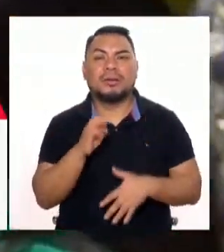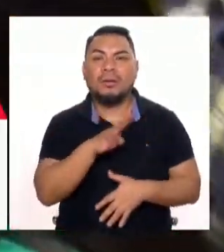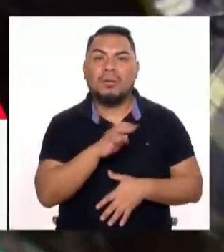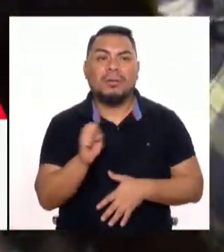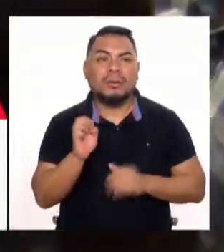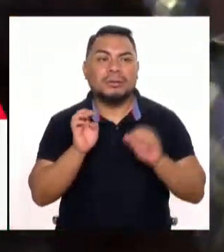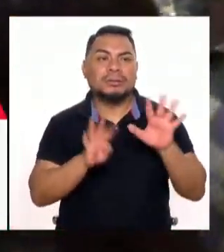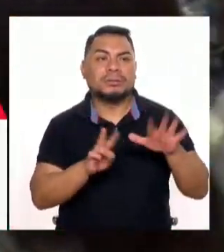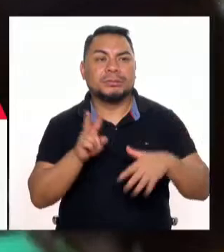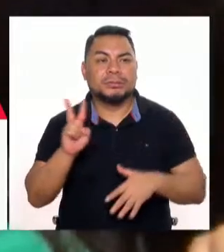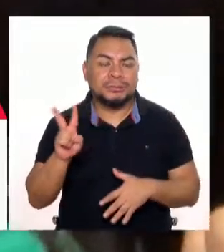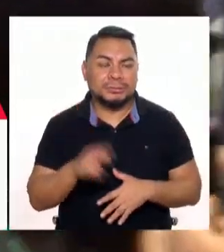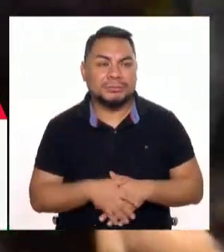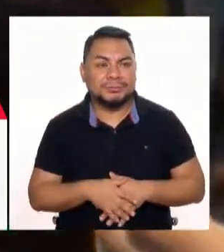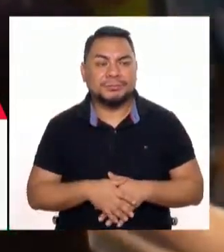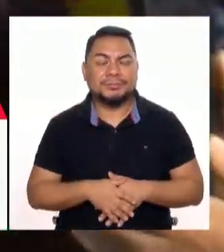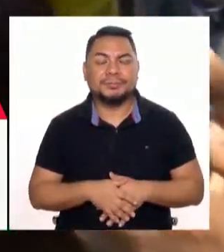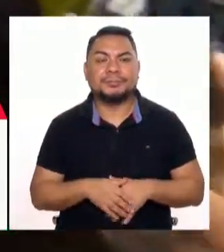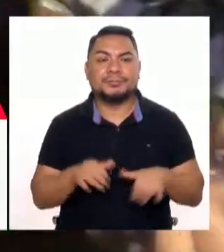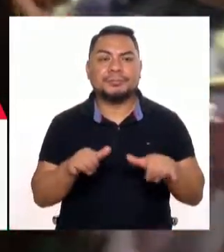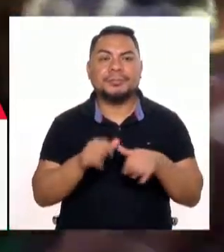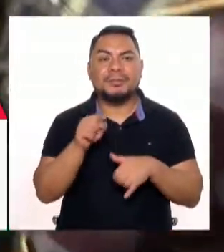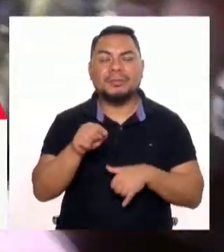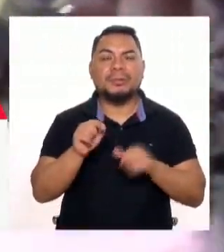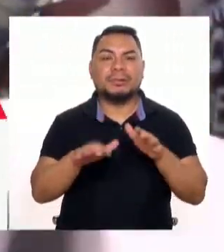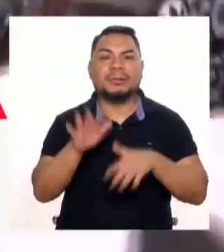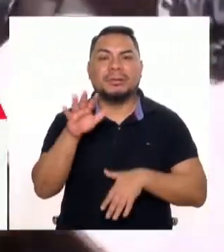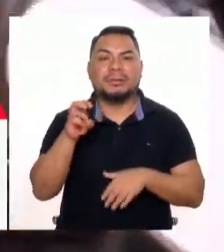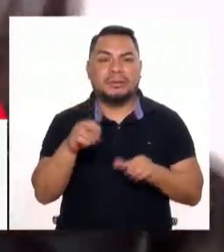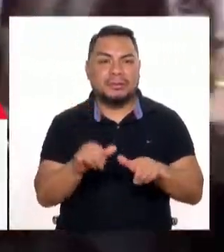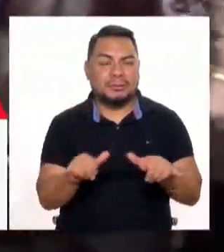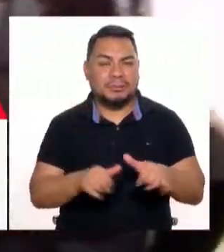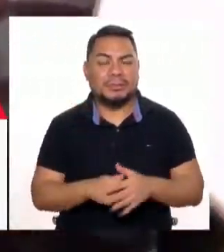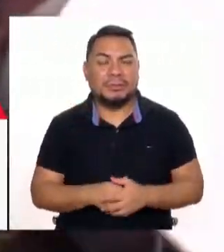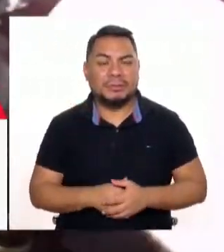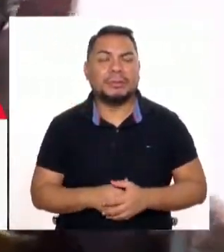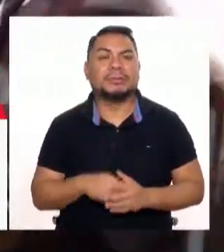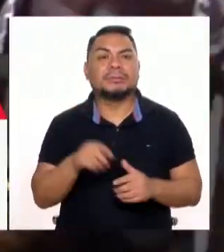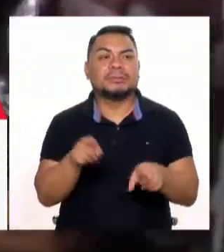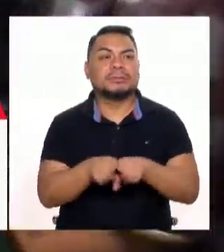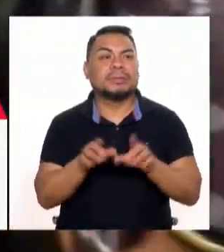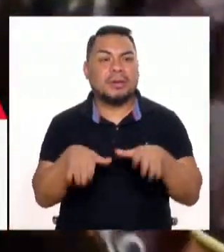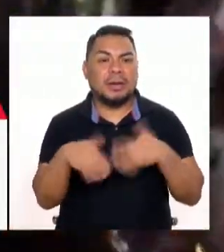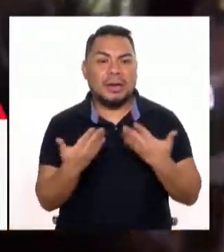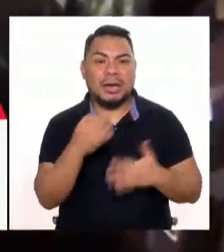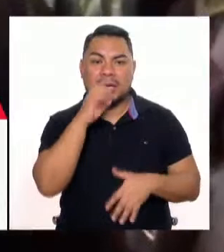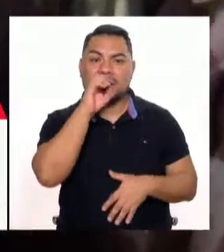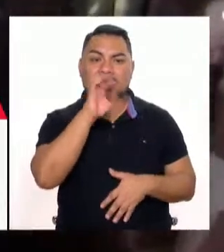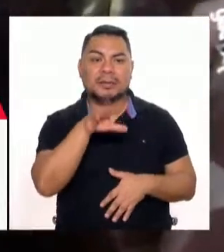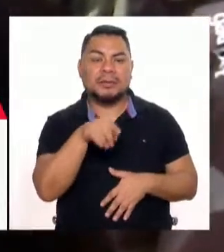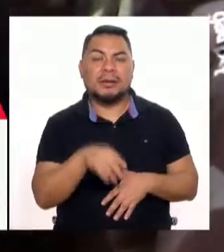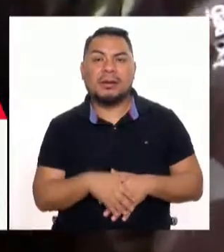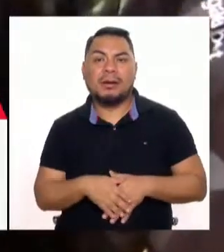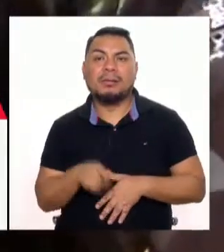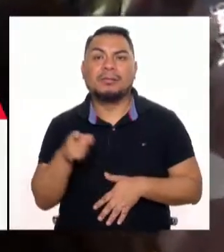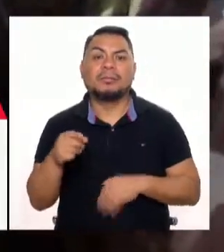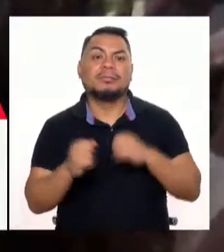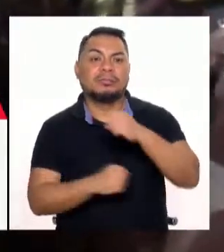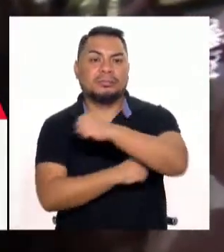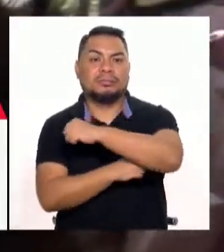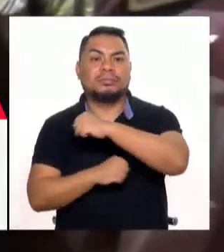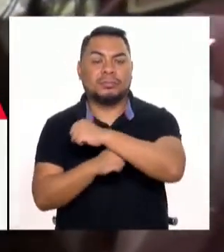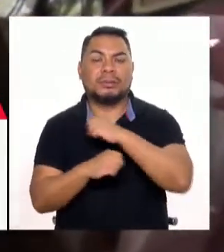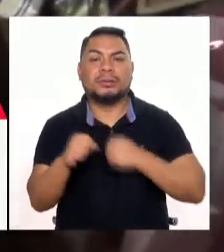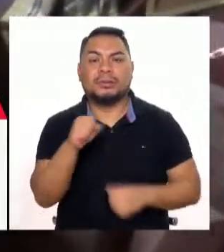492 punto quince metros y también hay que señalar que el puente Salvador